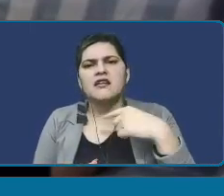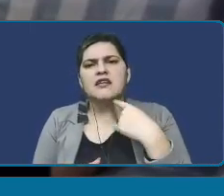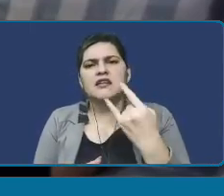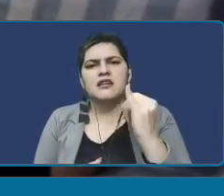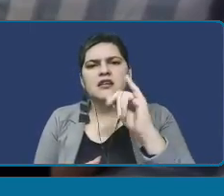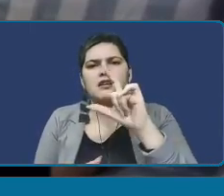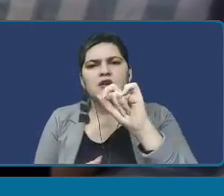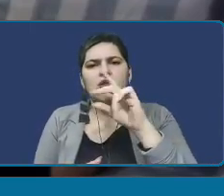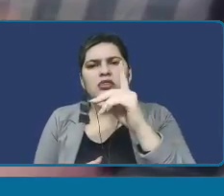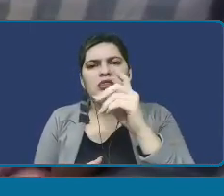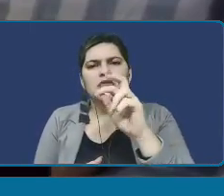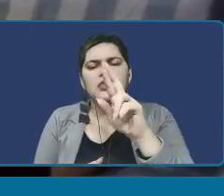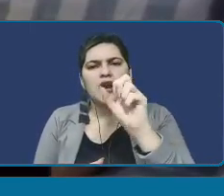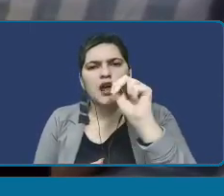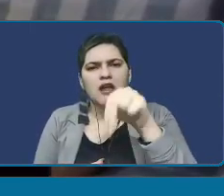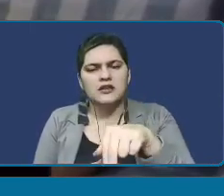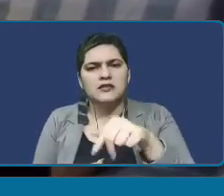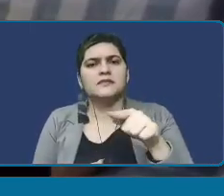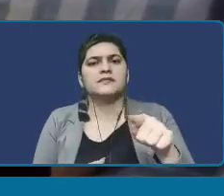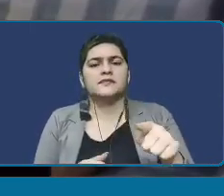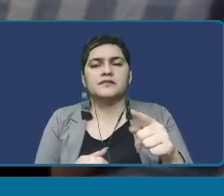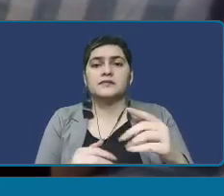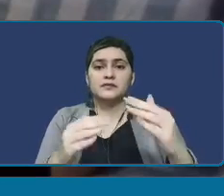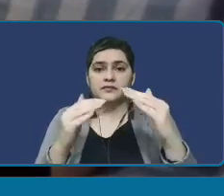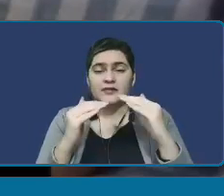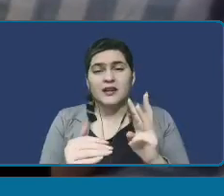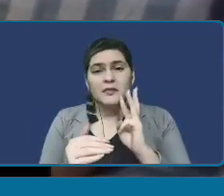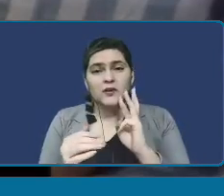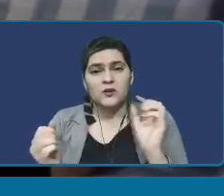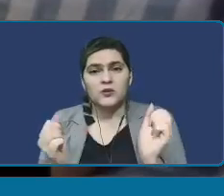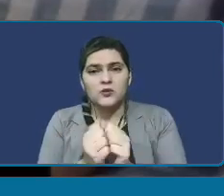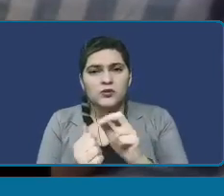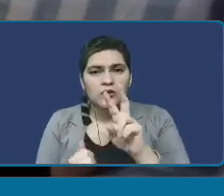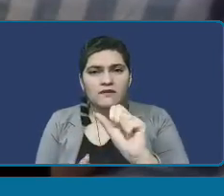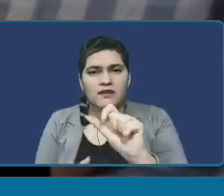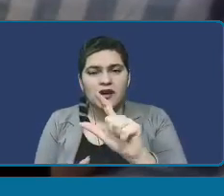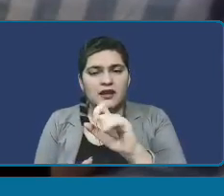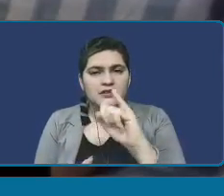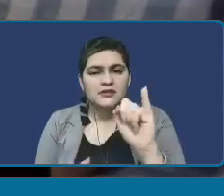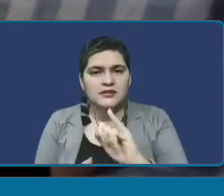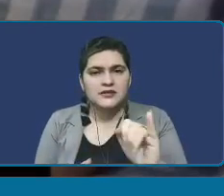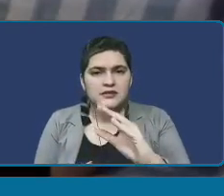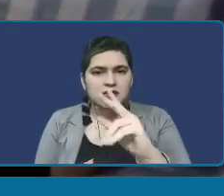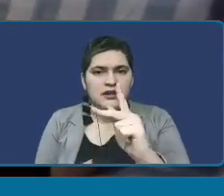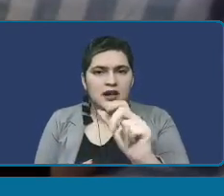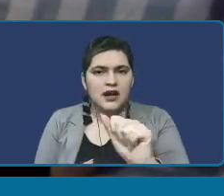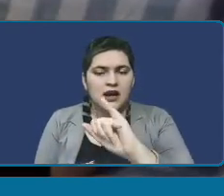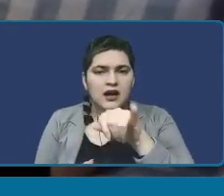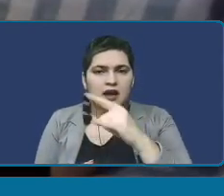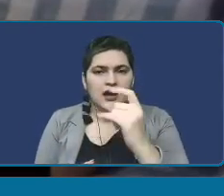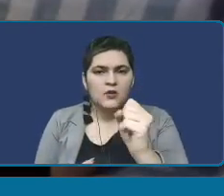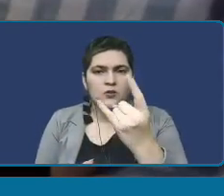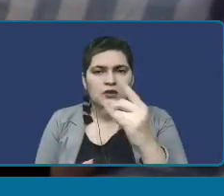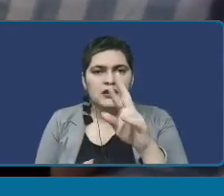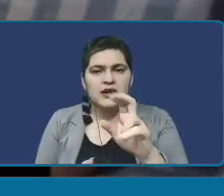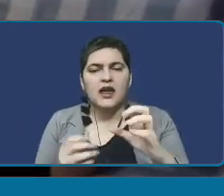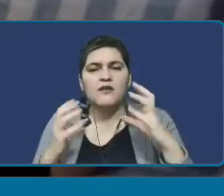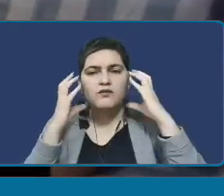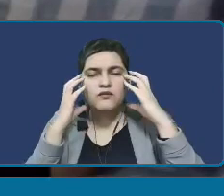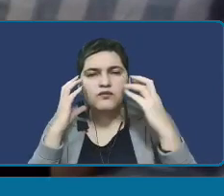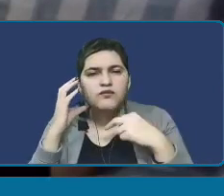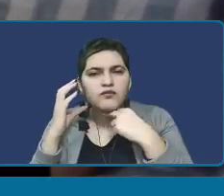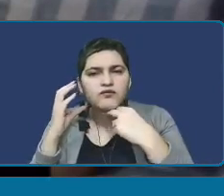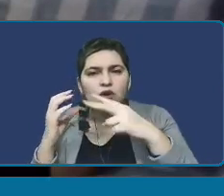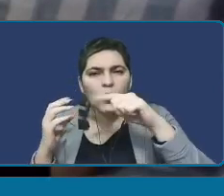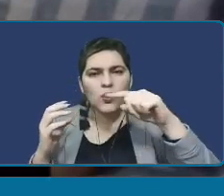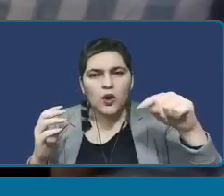de Málaga. Y vamos a culminar el día miércoles con Valesca Jaure Trujillo, ella es fonoaudióloga de la Universidad de Valparaíso, tiene postítulo en personas con trastornos